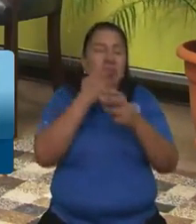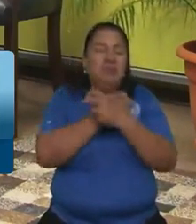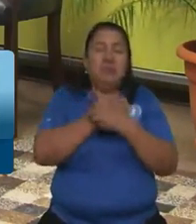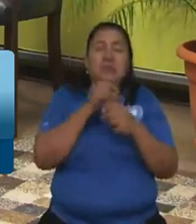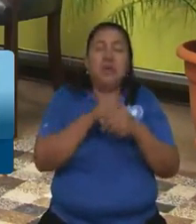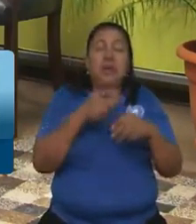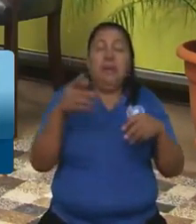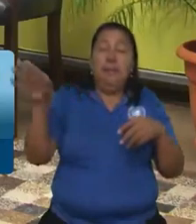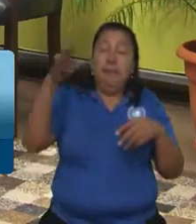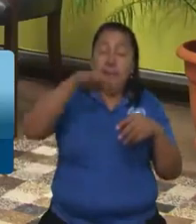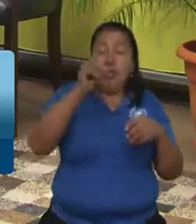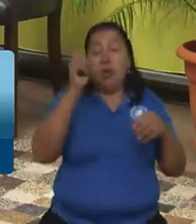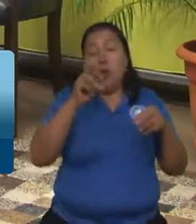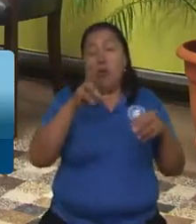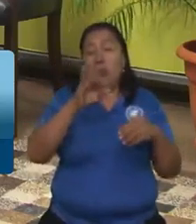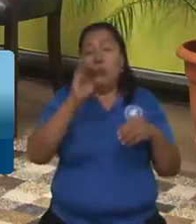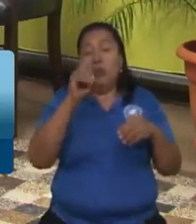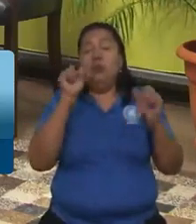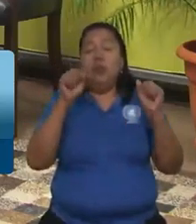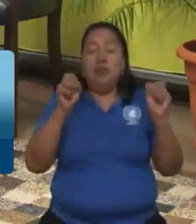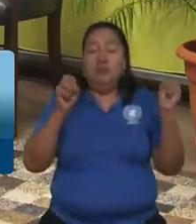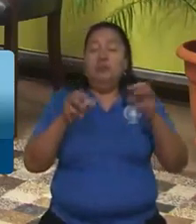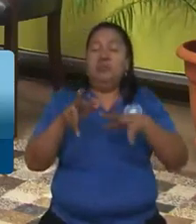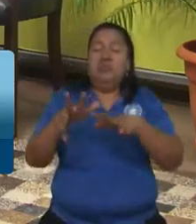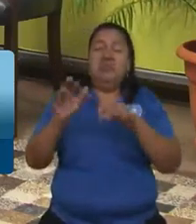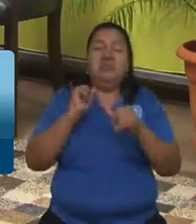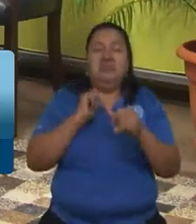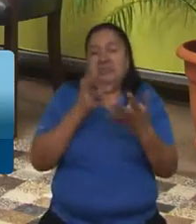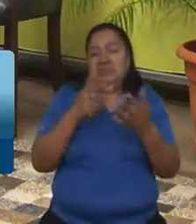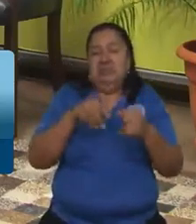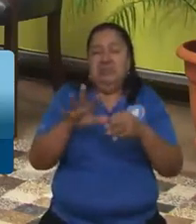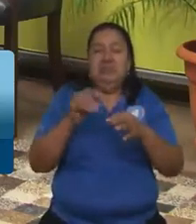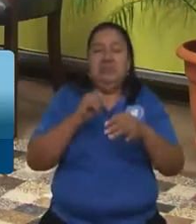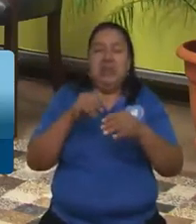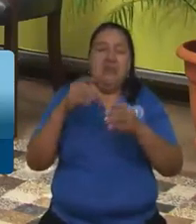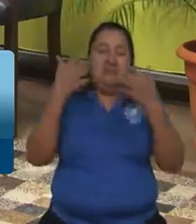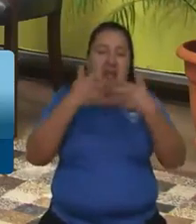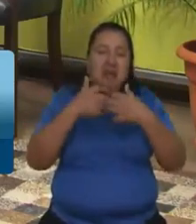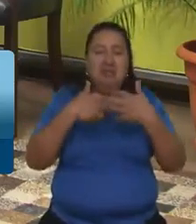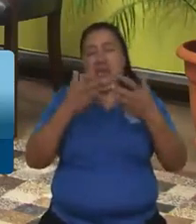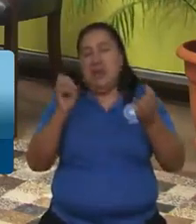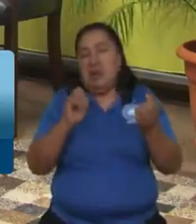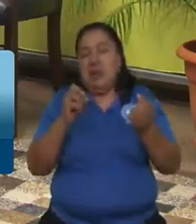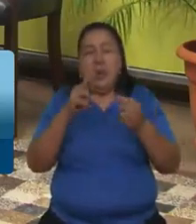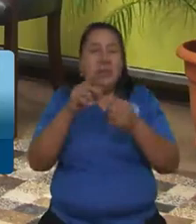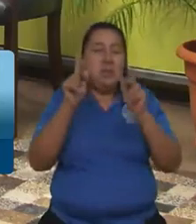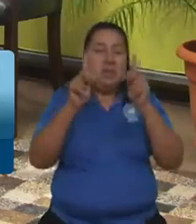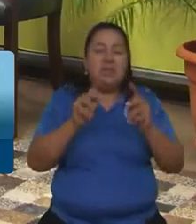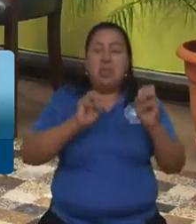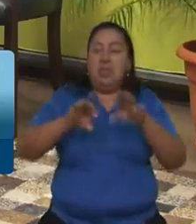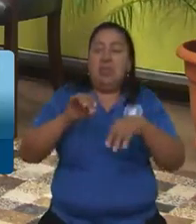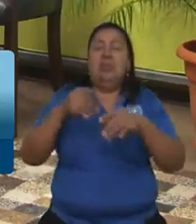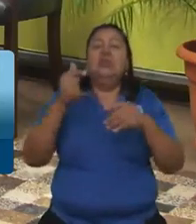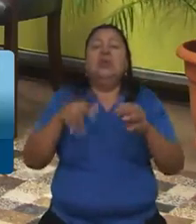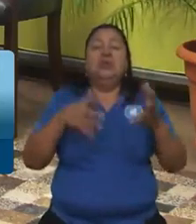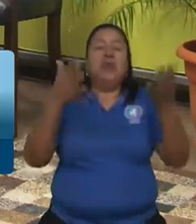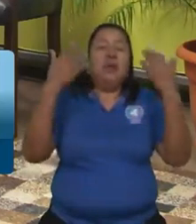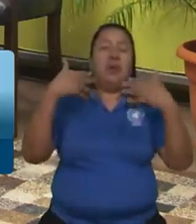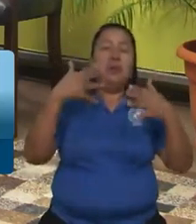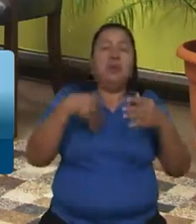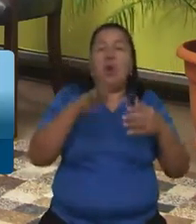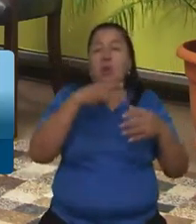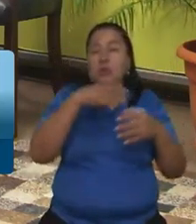sacado en las noticias donde diga que el agua está contaminada, ¿verdad? Porque ahora casi la mayoría de las fuentes de agua está contaminada, entonces el que